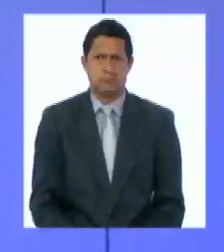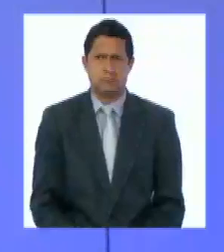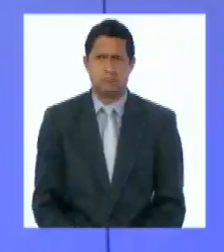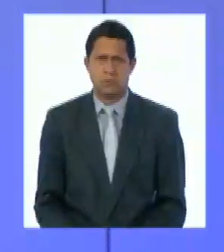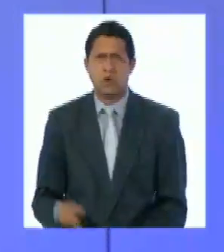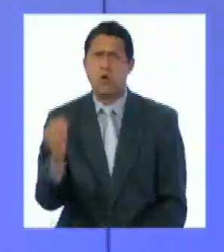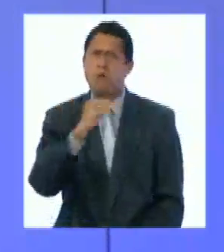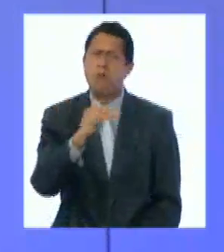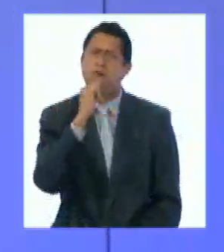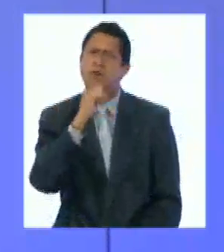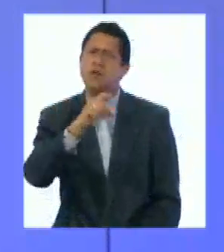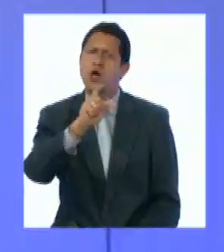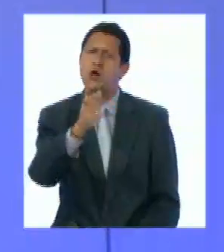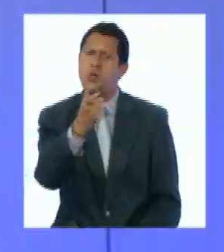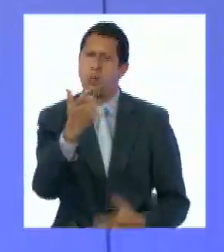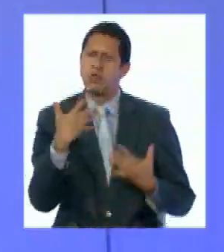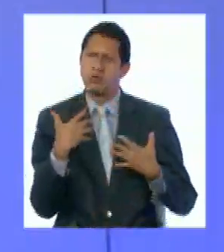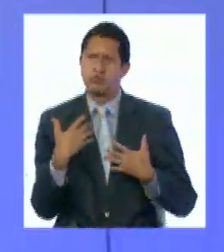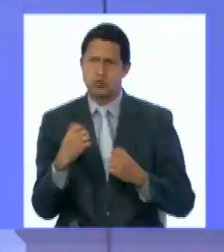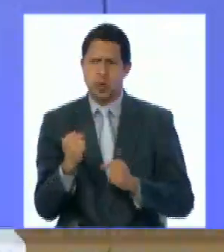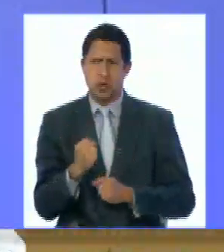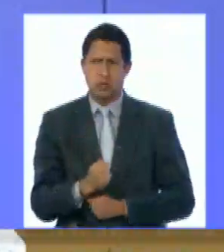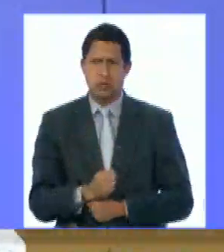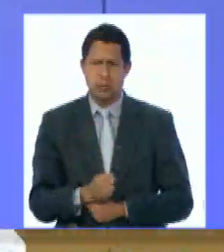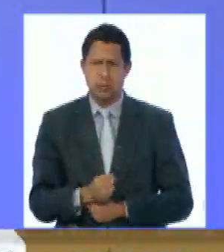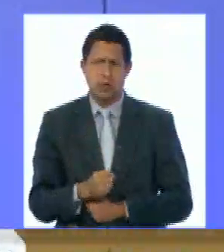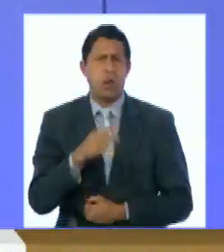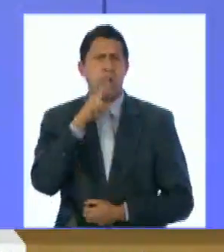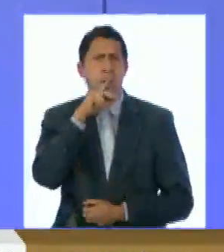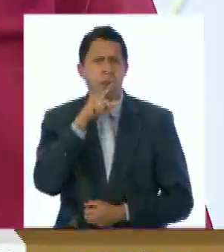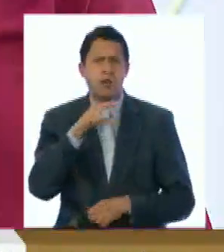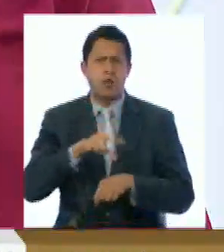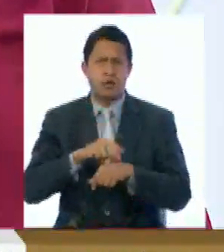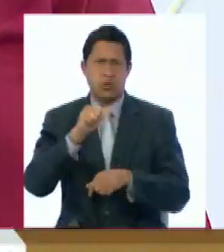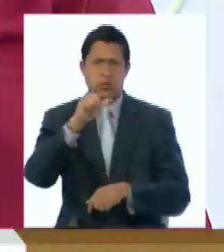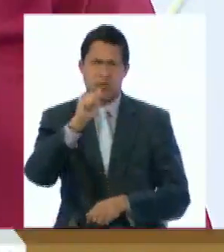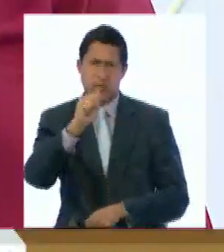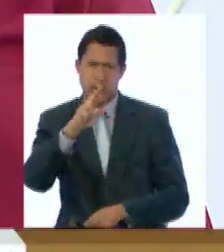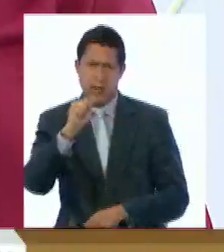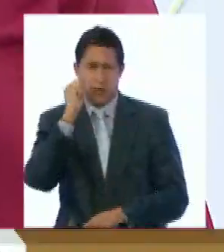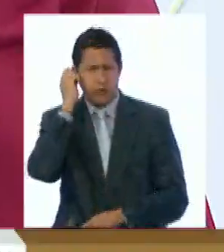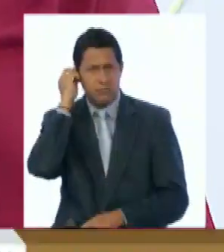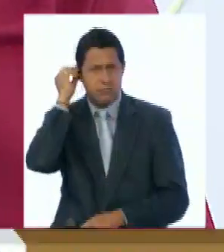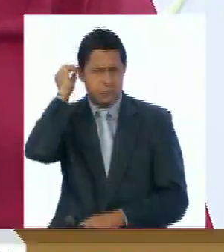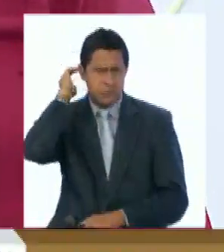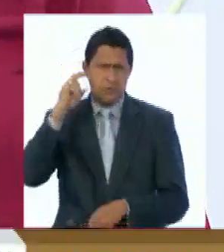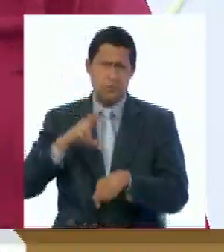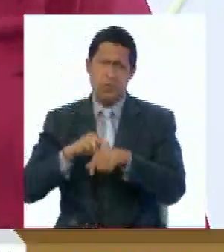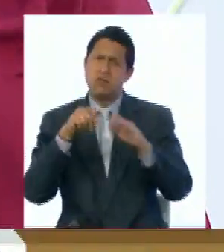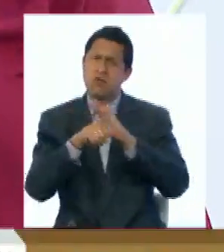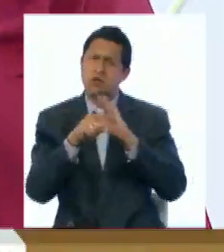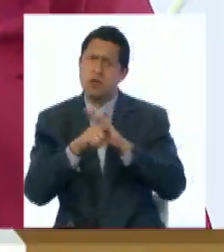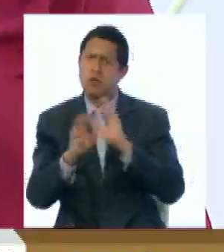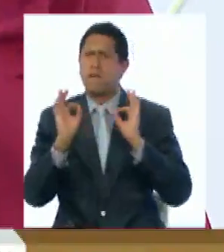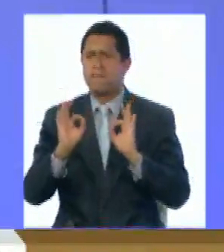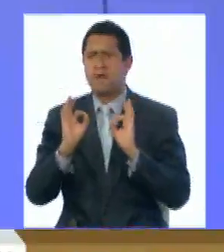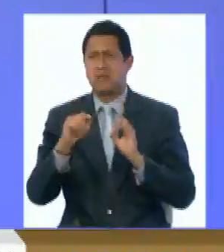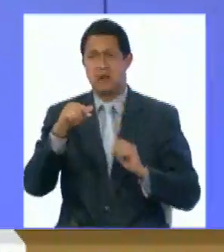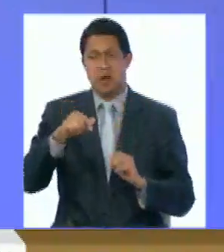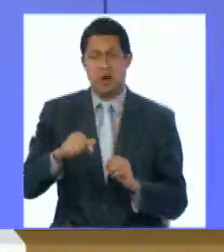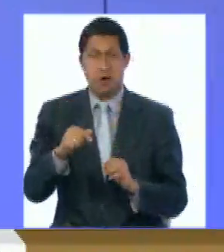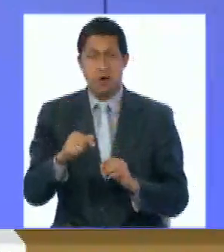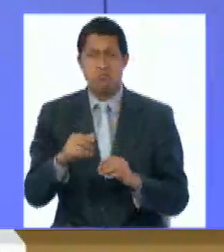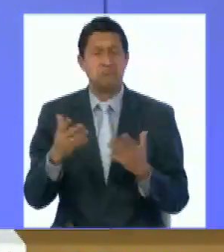continuamos con más de noticias globovisión salud que estamos hablando con la doctora sara brito ella es médico internista y endocrinólogo y el vídeo que